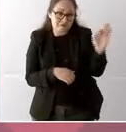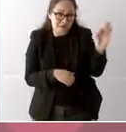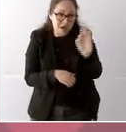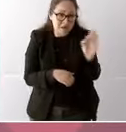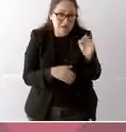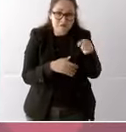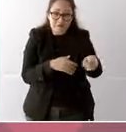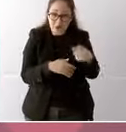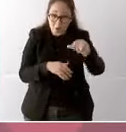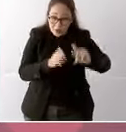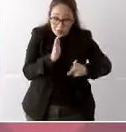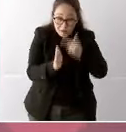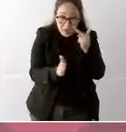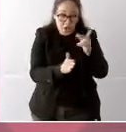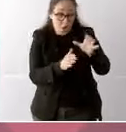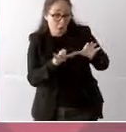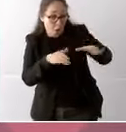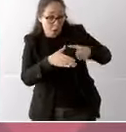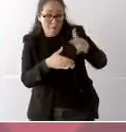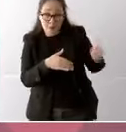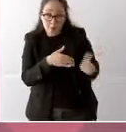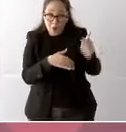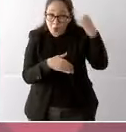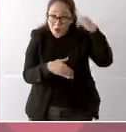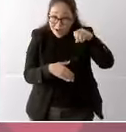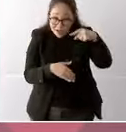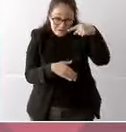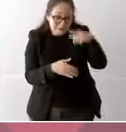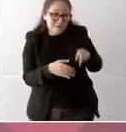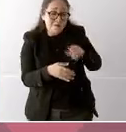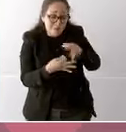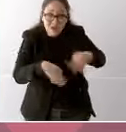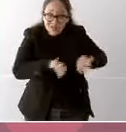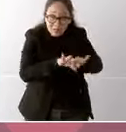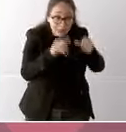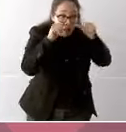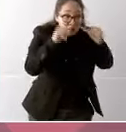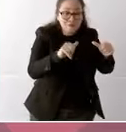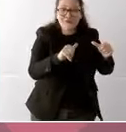restablecer el servicio en las comunidades, en los pueblos de Oaxaca? ¡Claro que no!